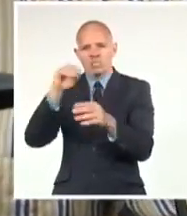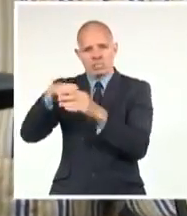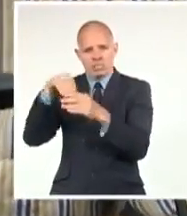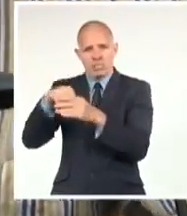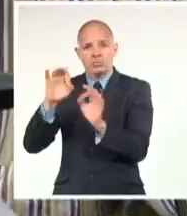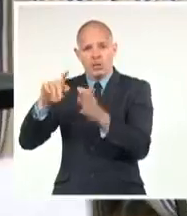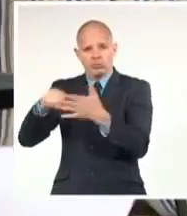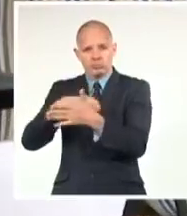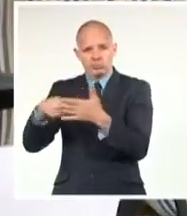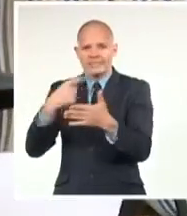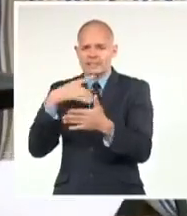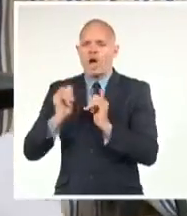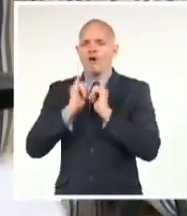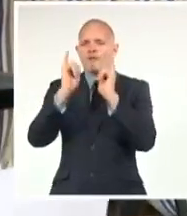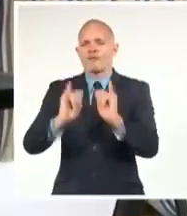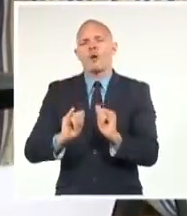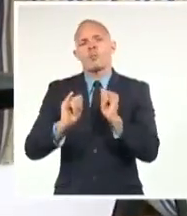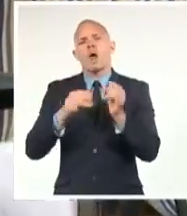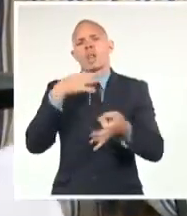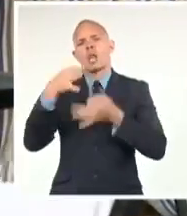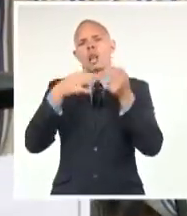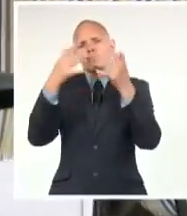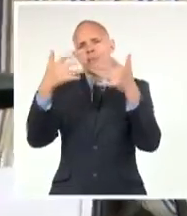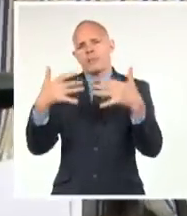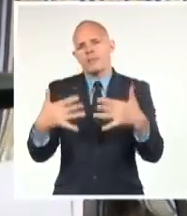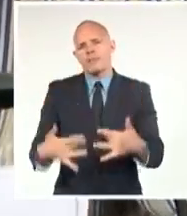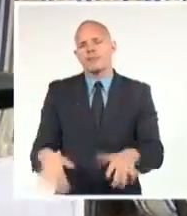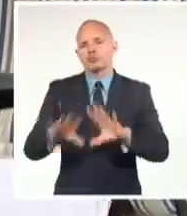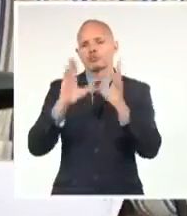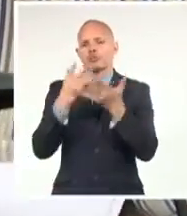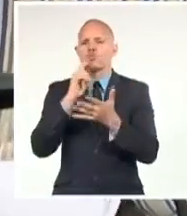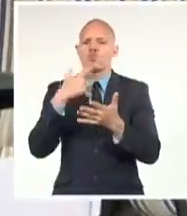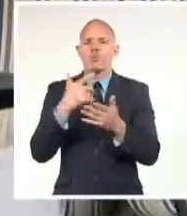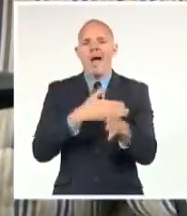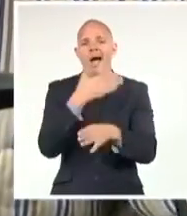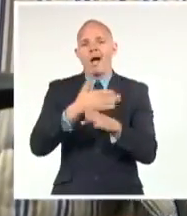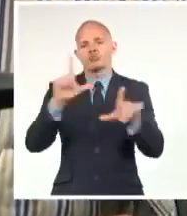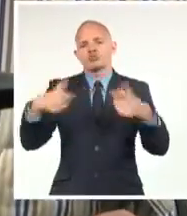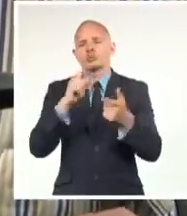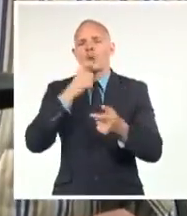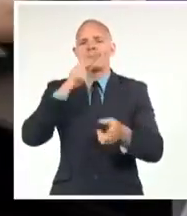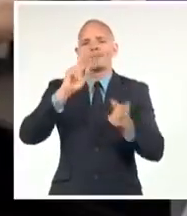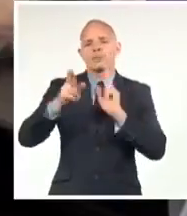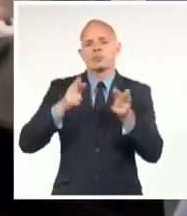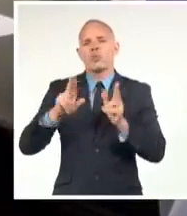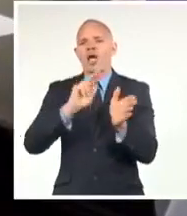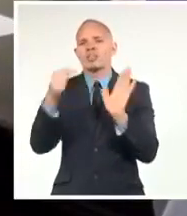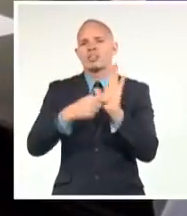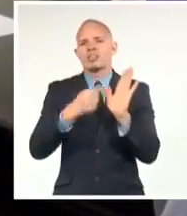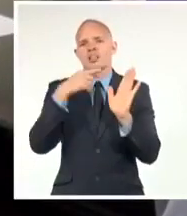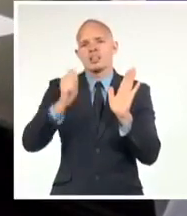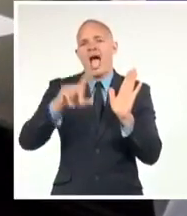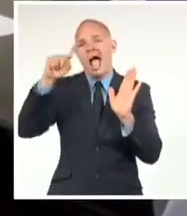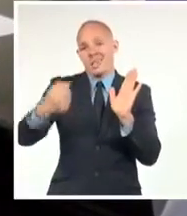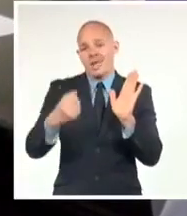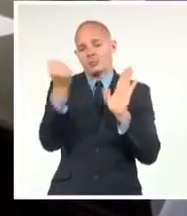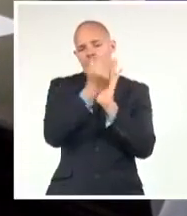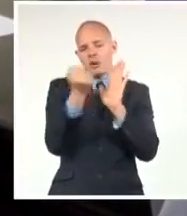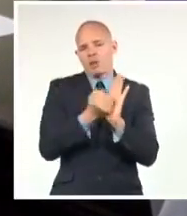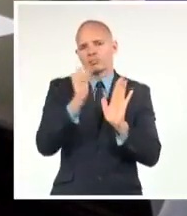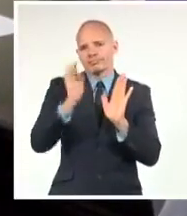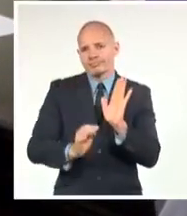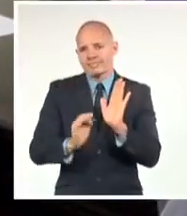Cubano, ofreció una detallada explicación del cumplimiento de los mandatos dispuestos en las disposiciones de las leyes aprobadas